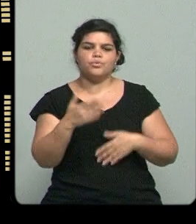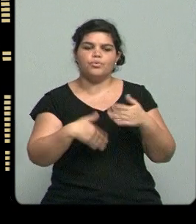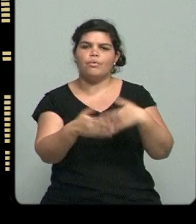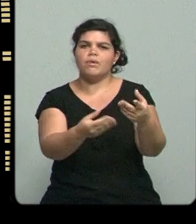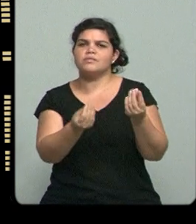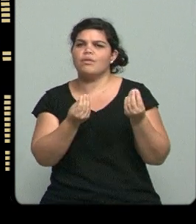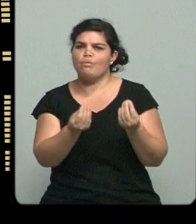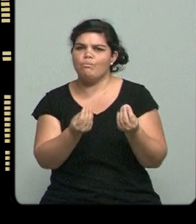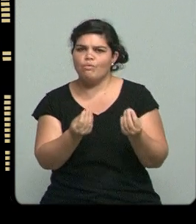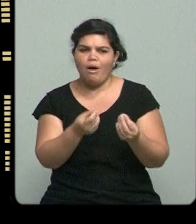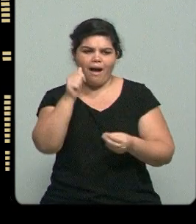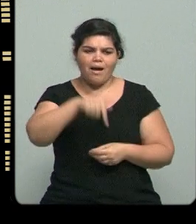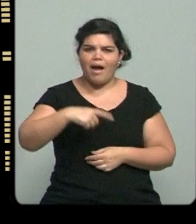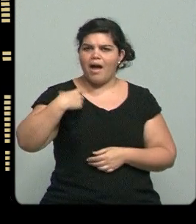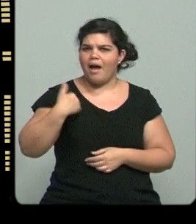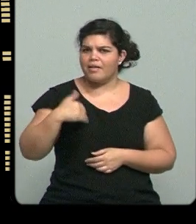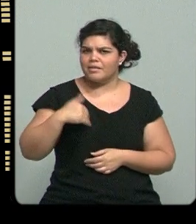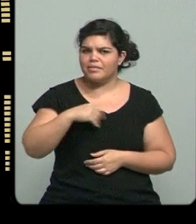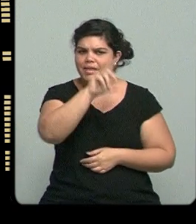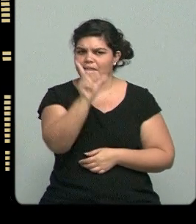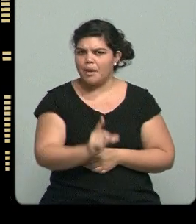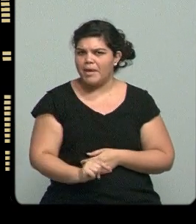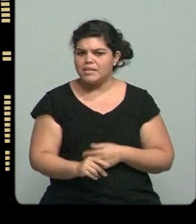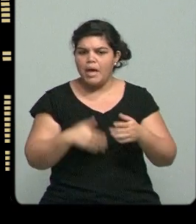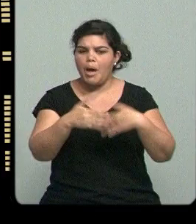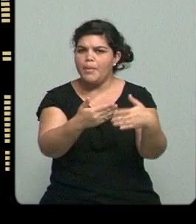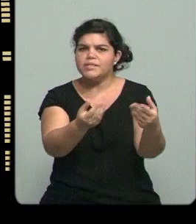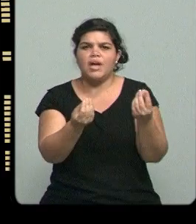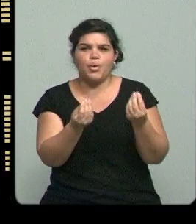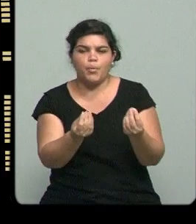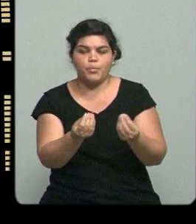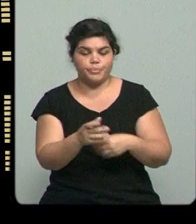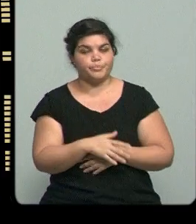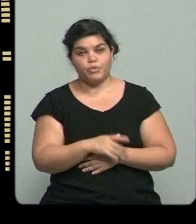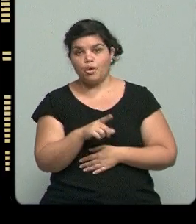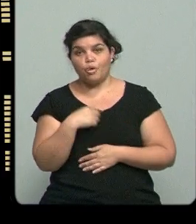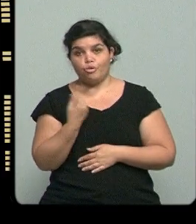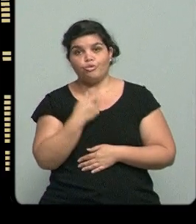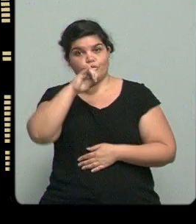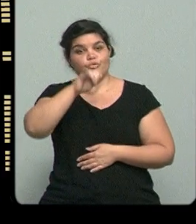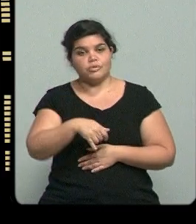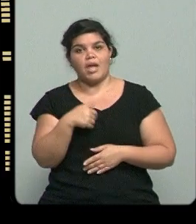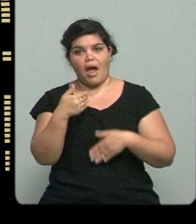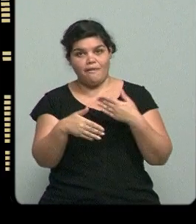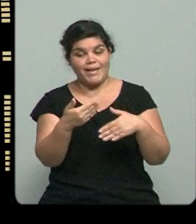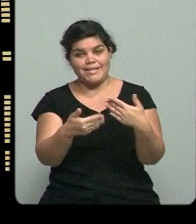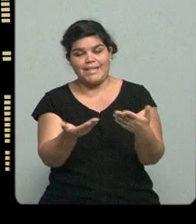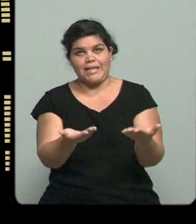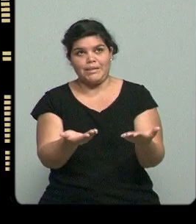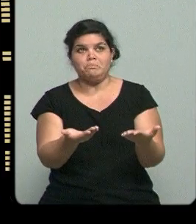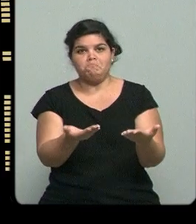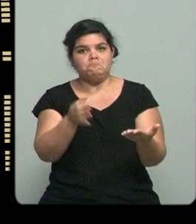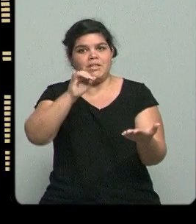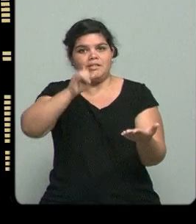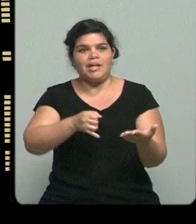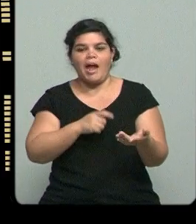en eso? Bueno, en realidad hemos avanzado, no podemos ser injustos de decir que no han habido cambios,